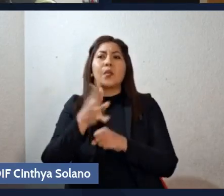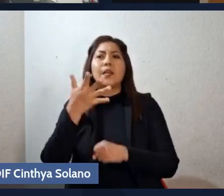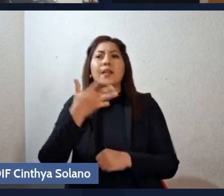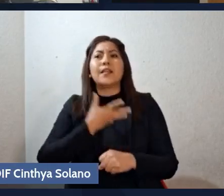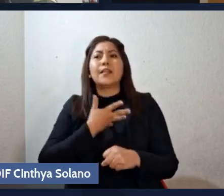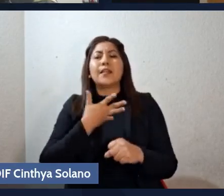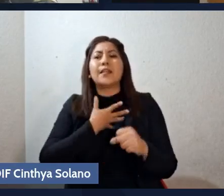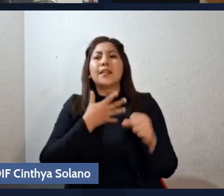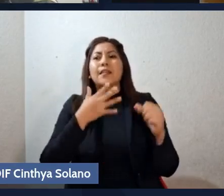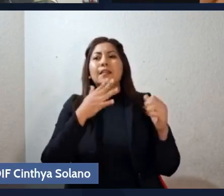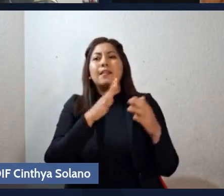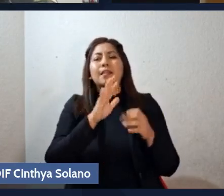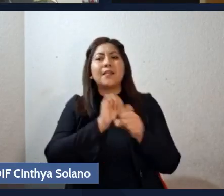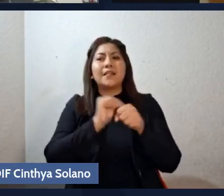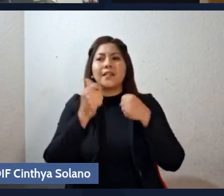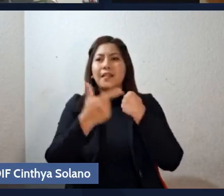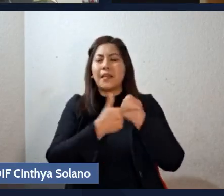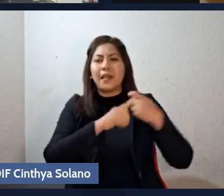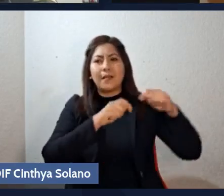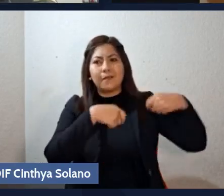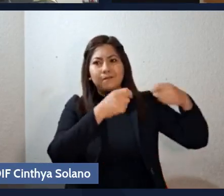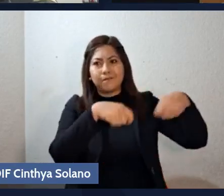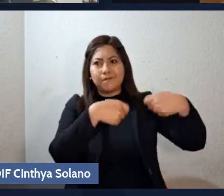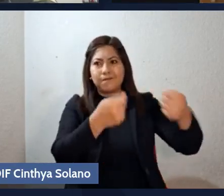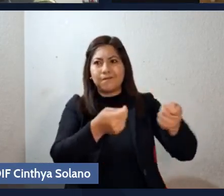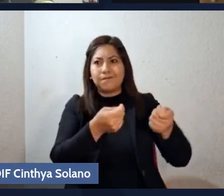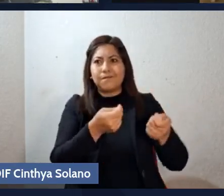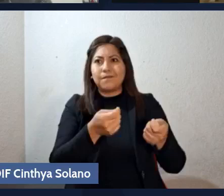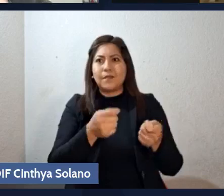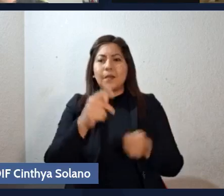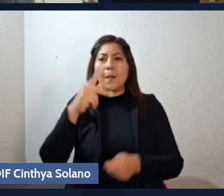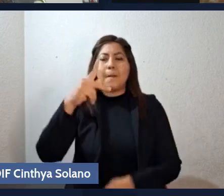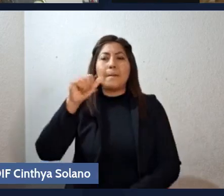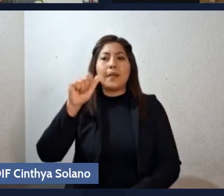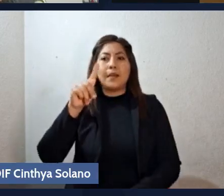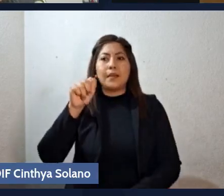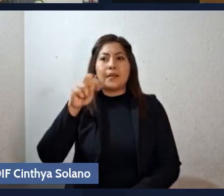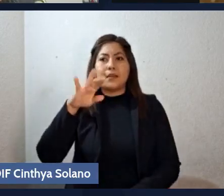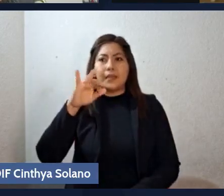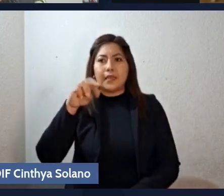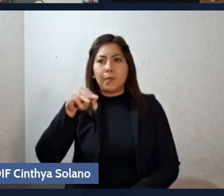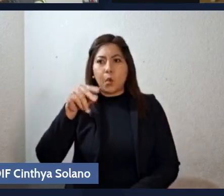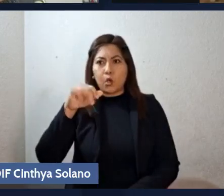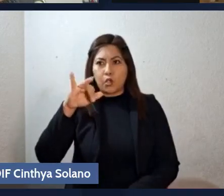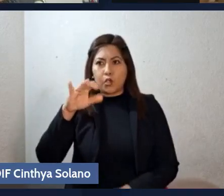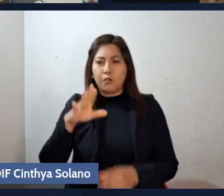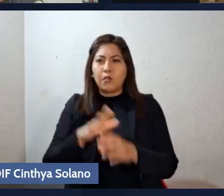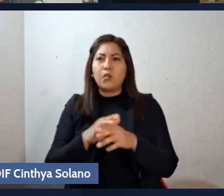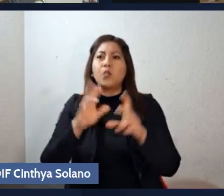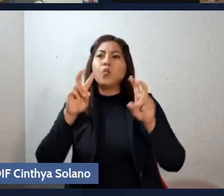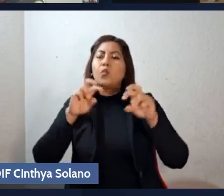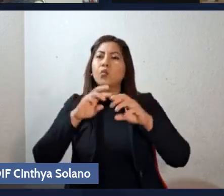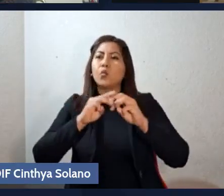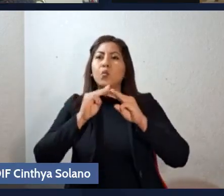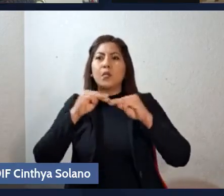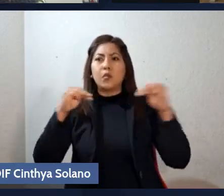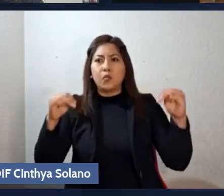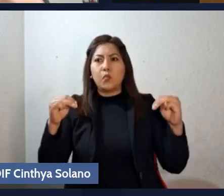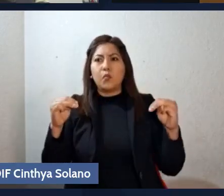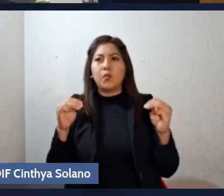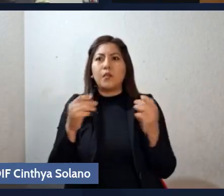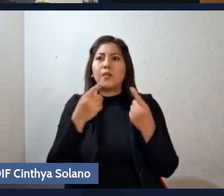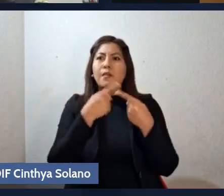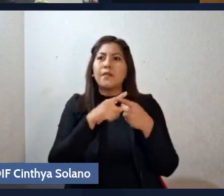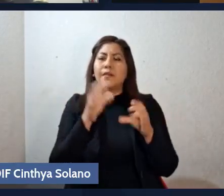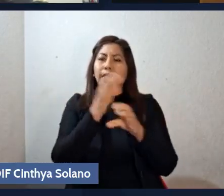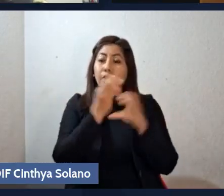patrimonio se constituye con los bienes muebles o inmuebles que una persona quiere, durante el transcurso